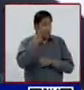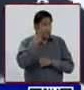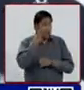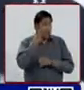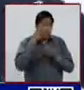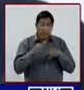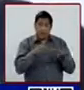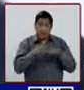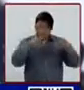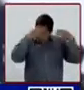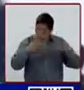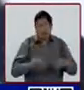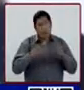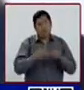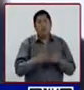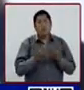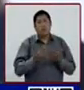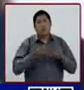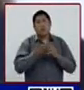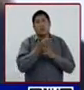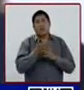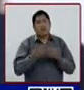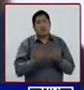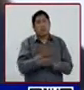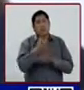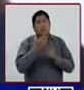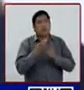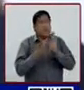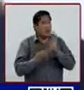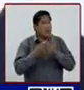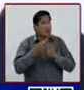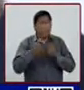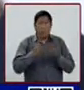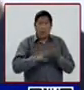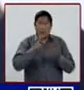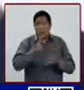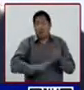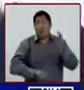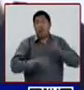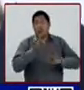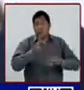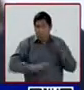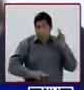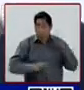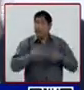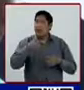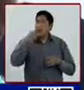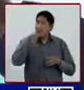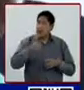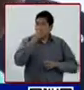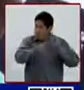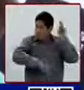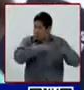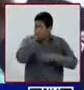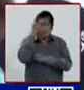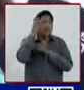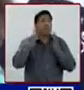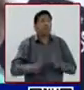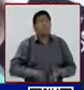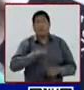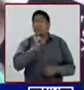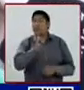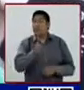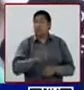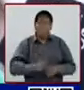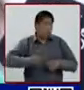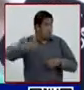lo vamos a hacer de manera oficial como corresponde a través de una nueva normativa que fije esta fecha, pero sobre todo diciéndole al pueblo boliviano que está garantizando